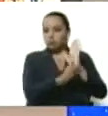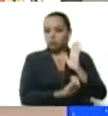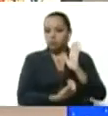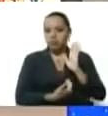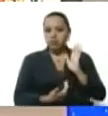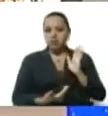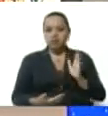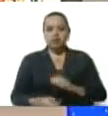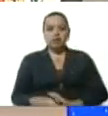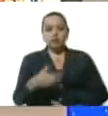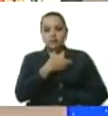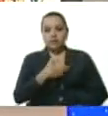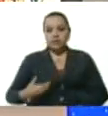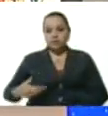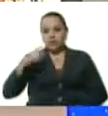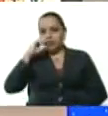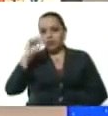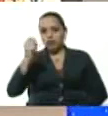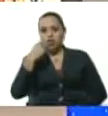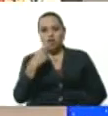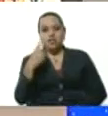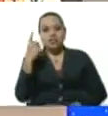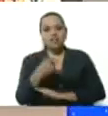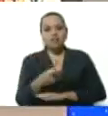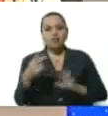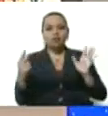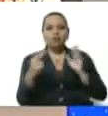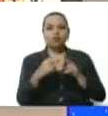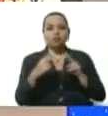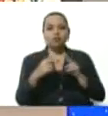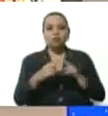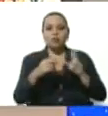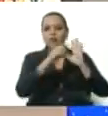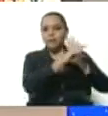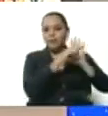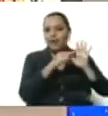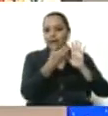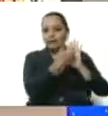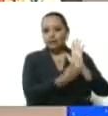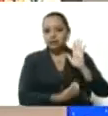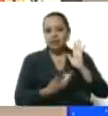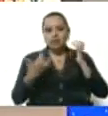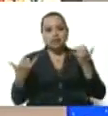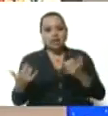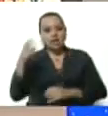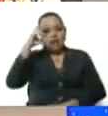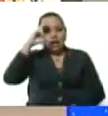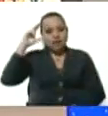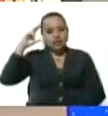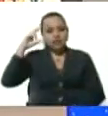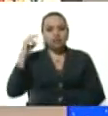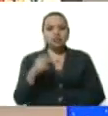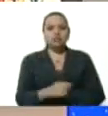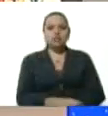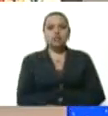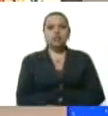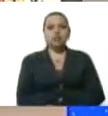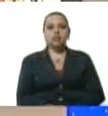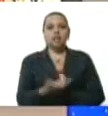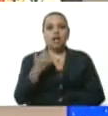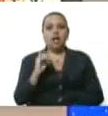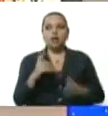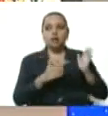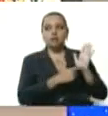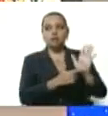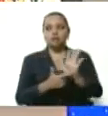el presidente Nicolás Maduro que demos a conocer las partes. Ya la Cancillería y el Canciller han